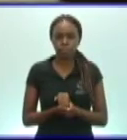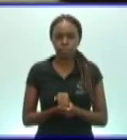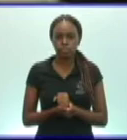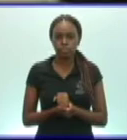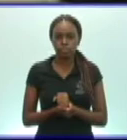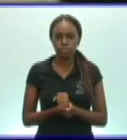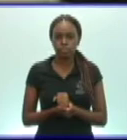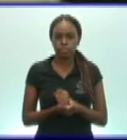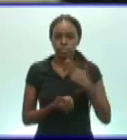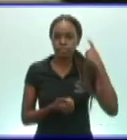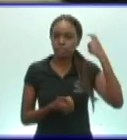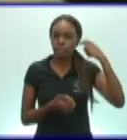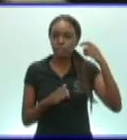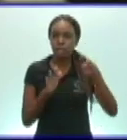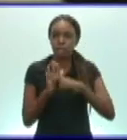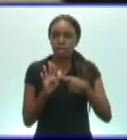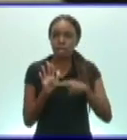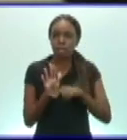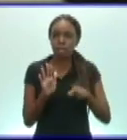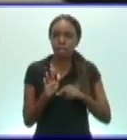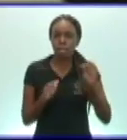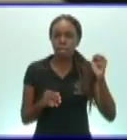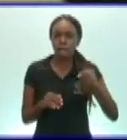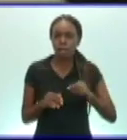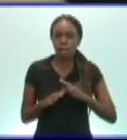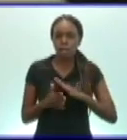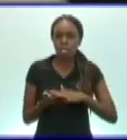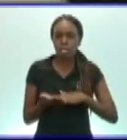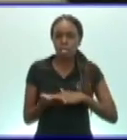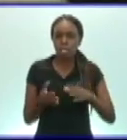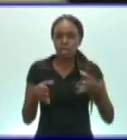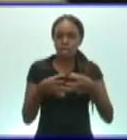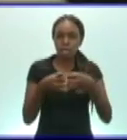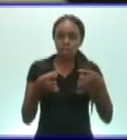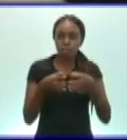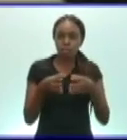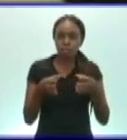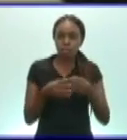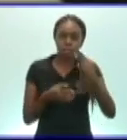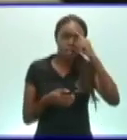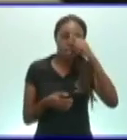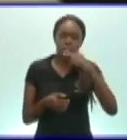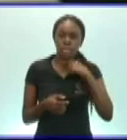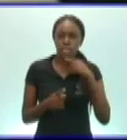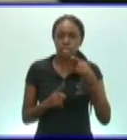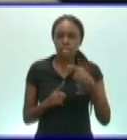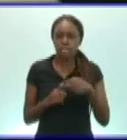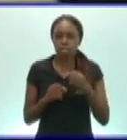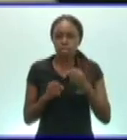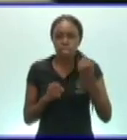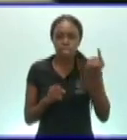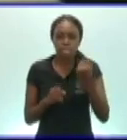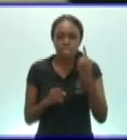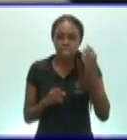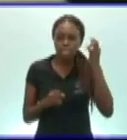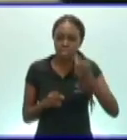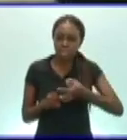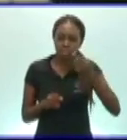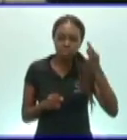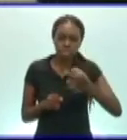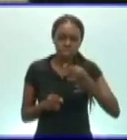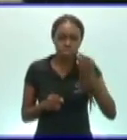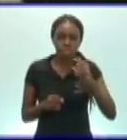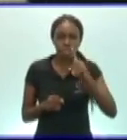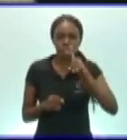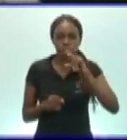La Cámara de Representantes está inactiva y se reúnen en septiembre simplemente para deponer a Céspedes. O sea, esos 18 meses